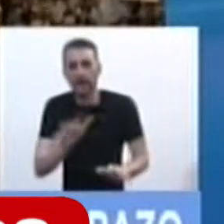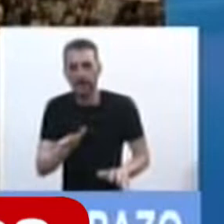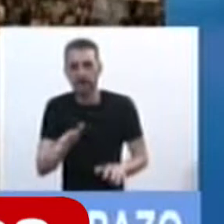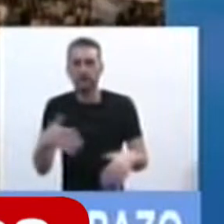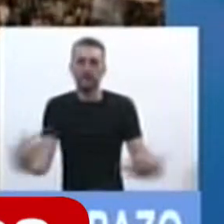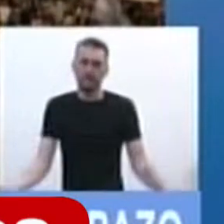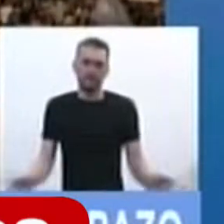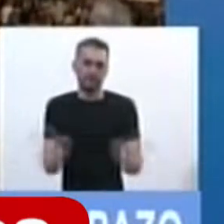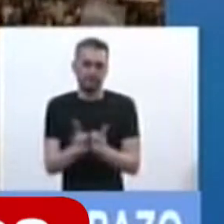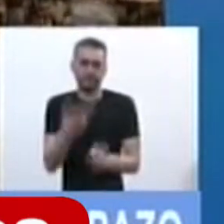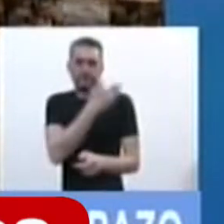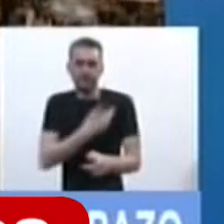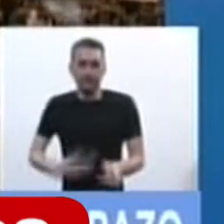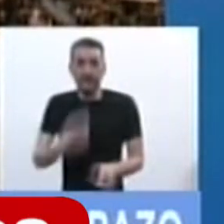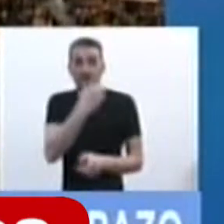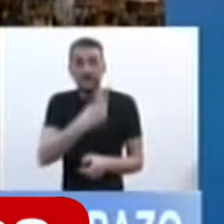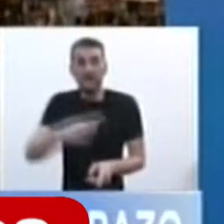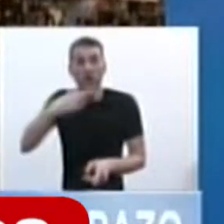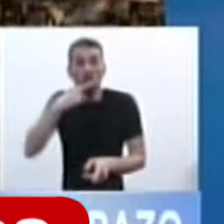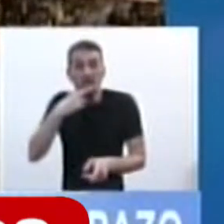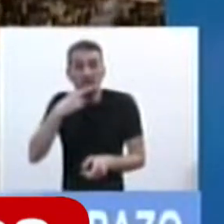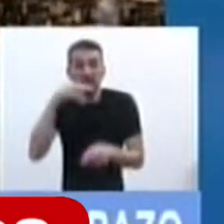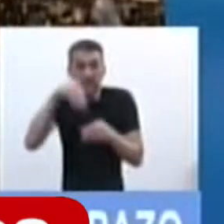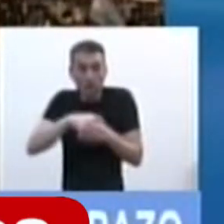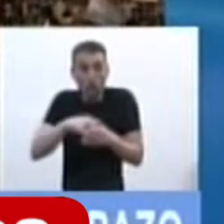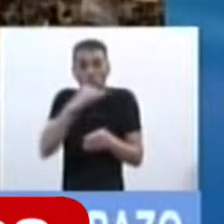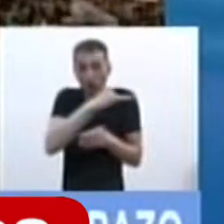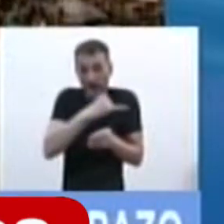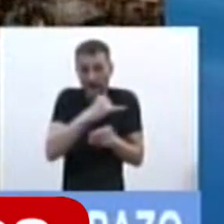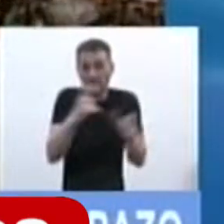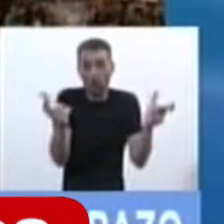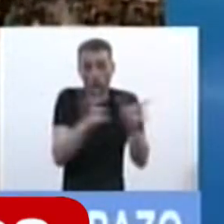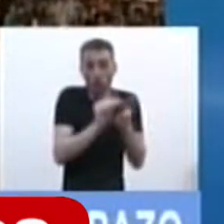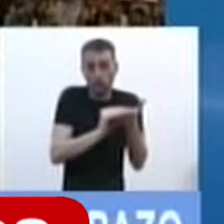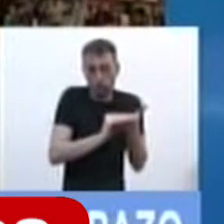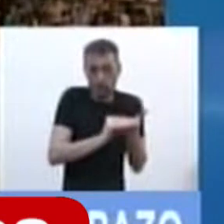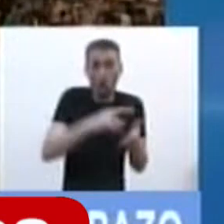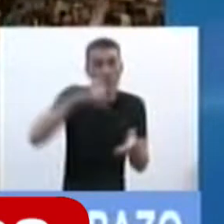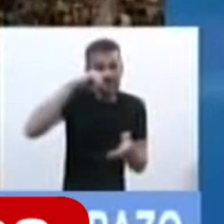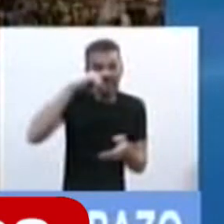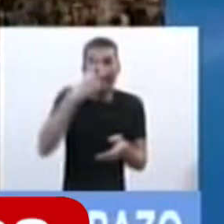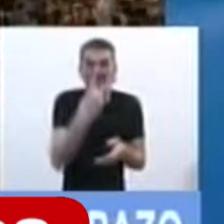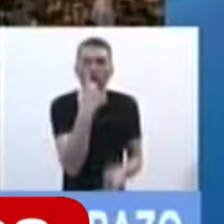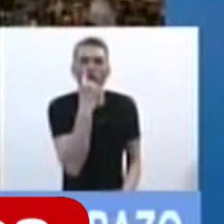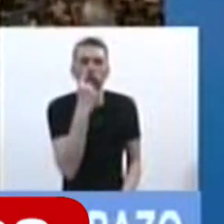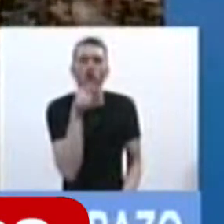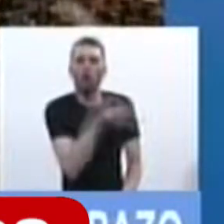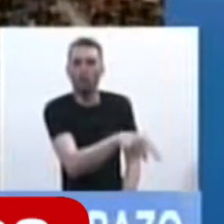señora presidenta, de 117 votos negativos que hubo en diputados, 72 fueron de